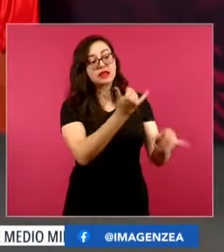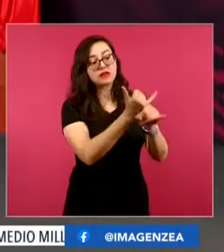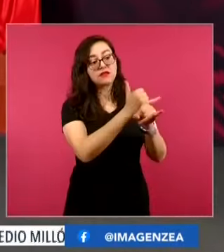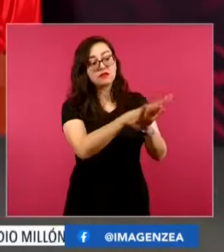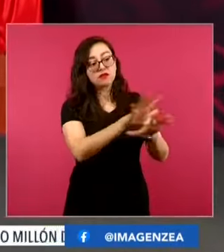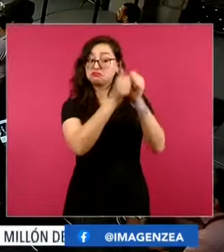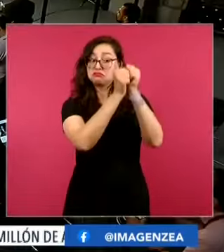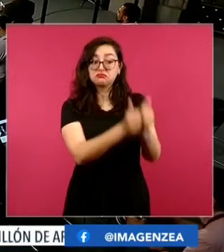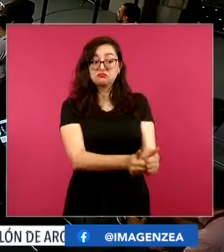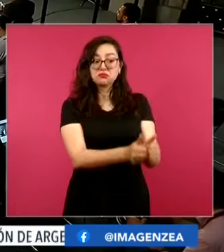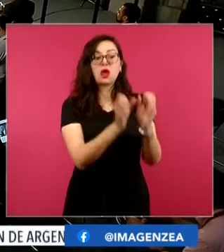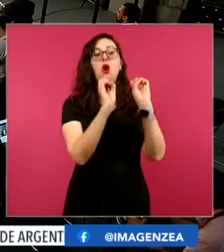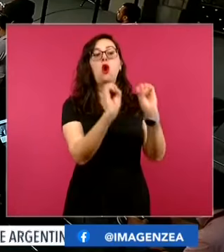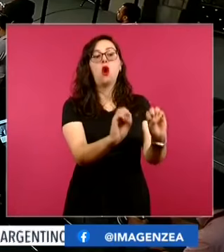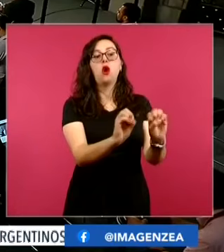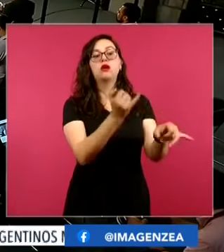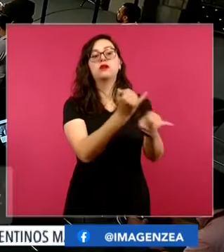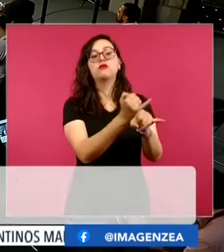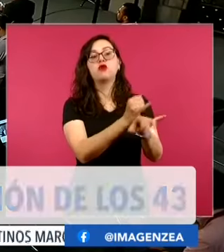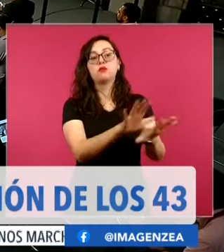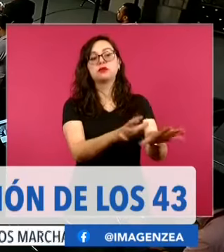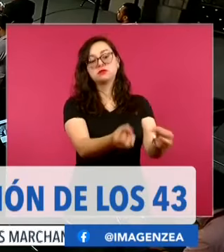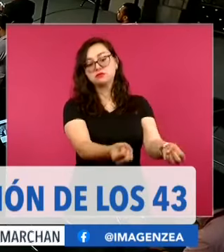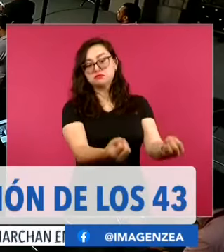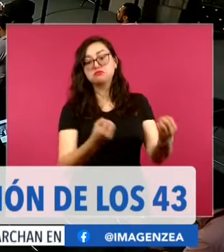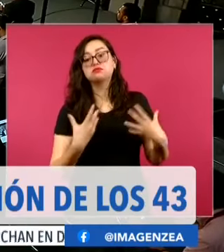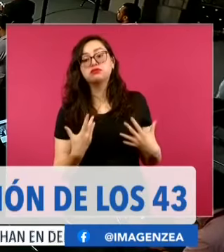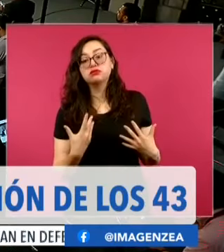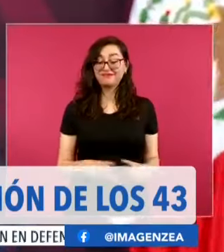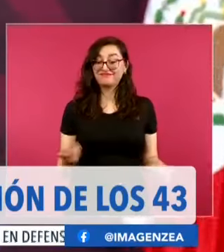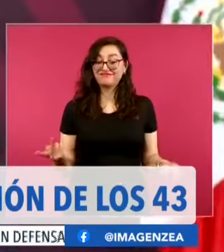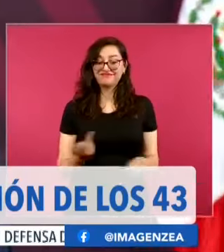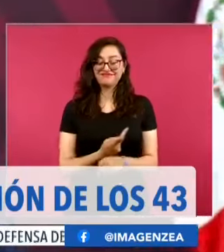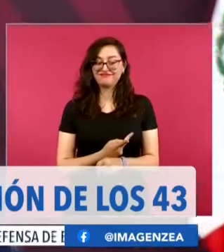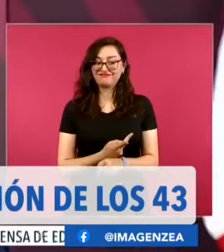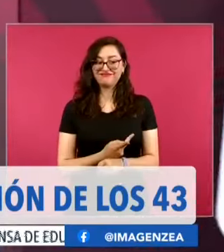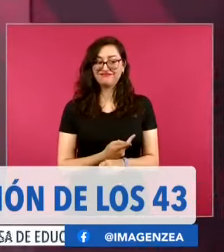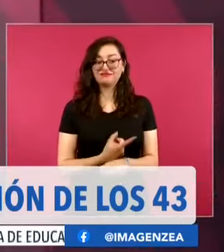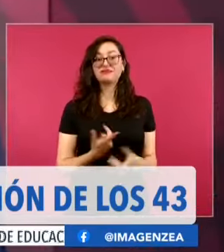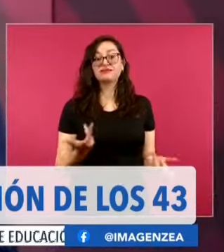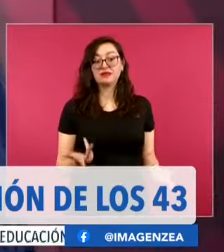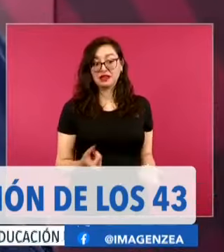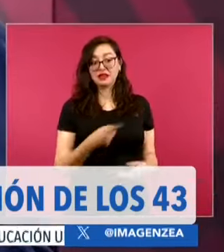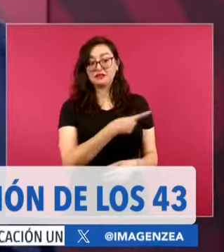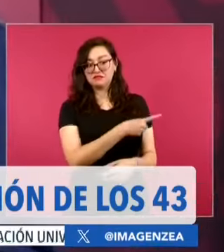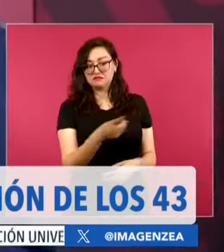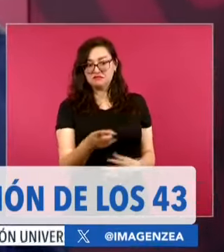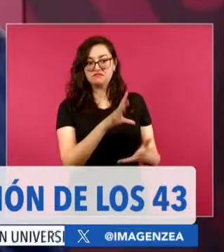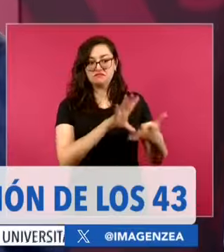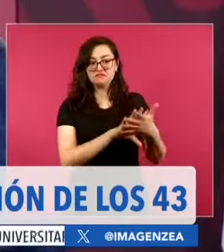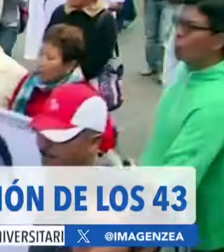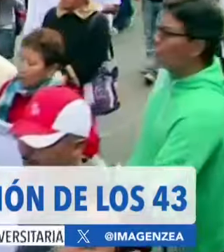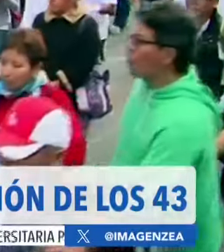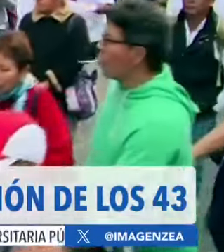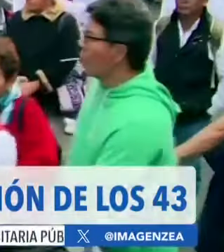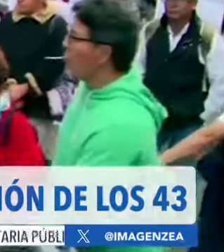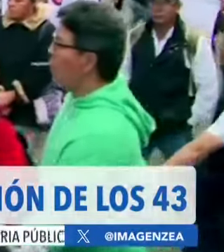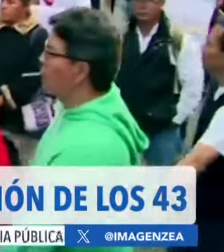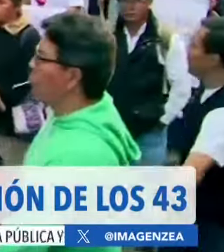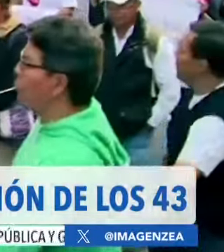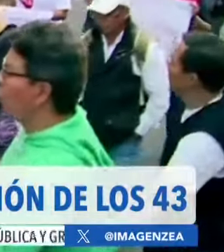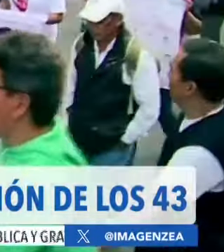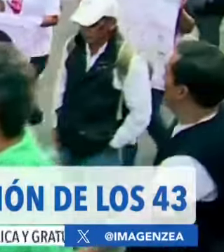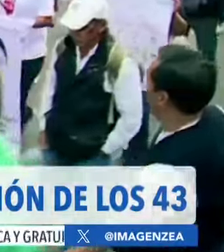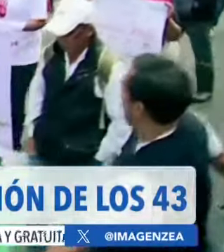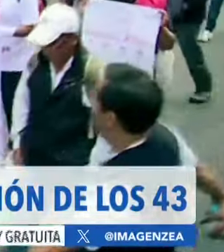que se obtenga información que lleve a localizar a los 43 estudiantes desaparecidos de la normal rural Ayotzinapa en Guerrero. López Obrador señaló que la opinión